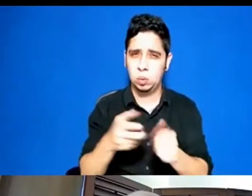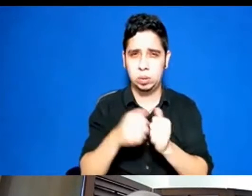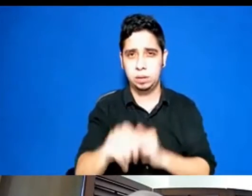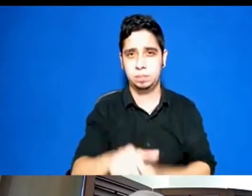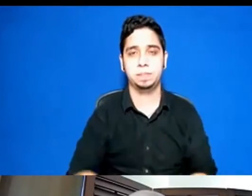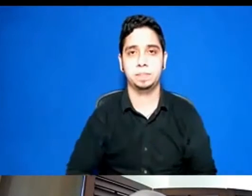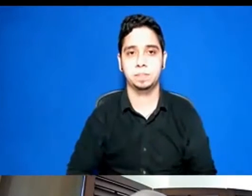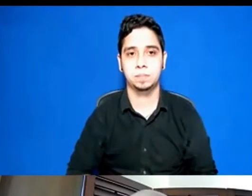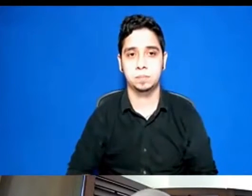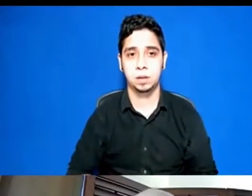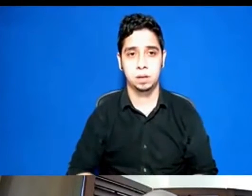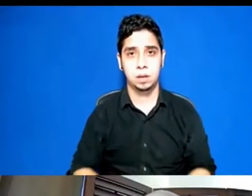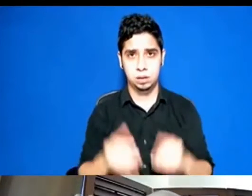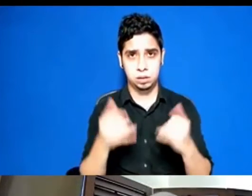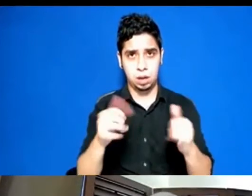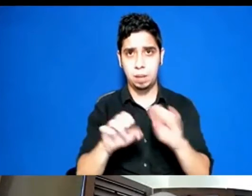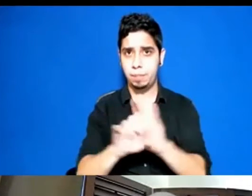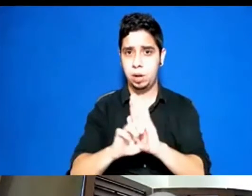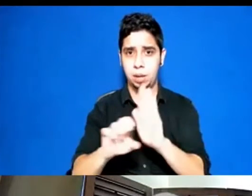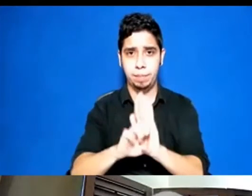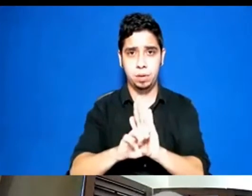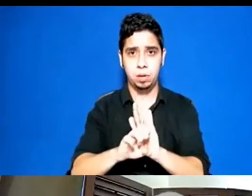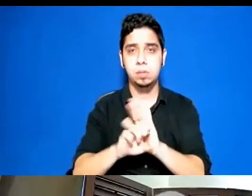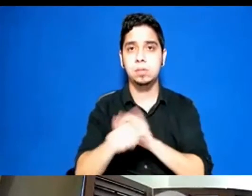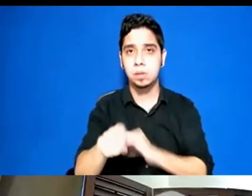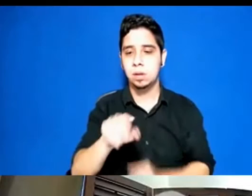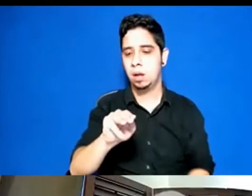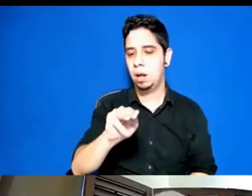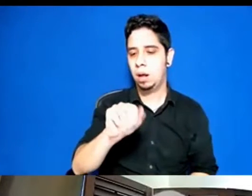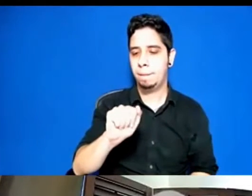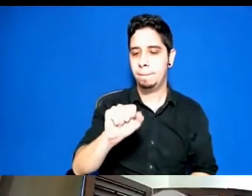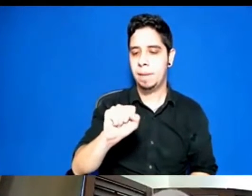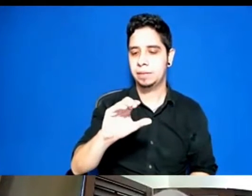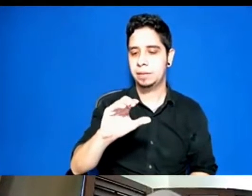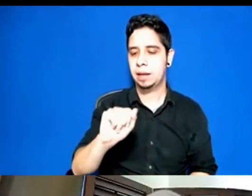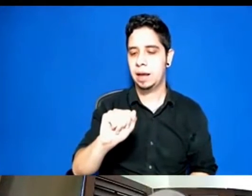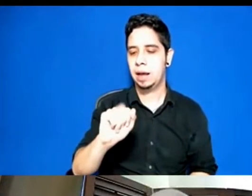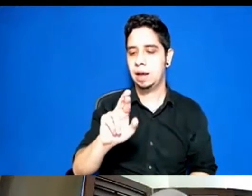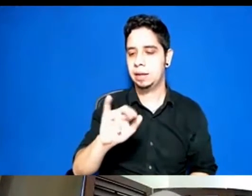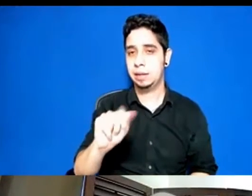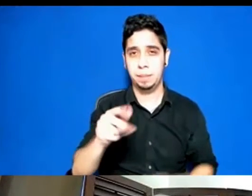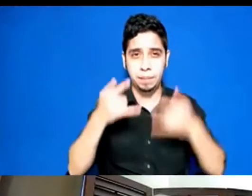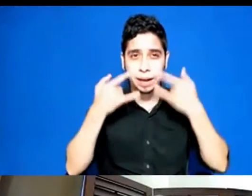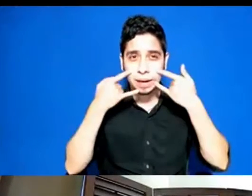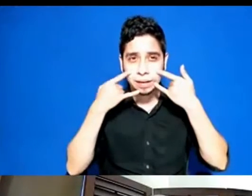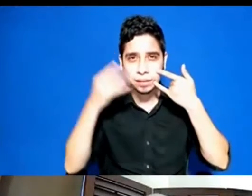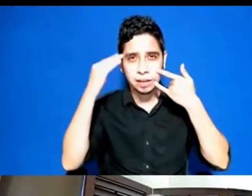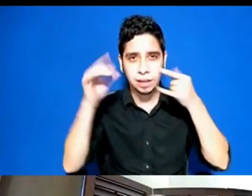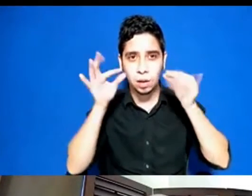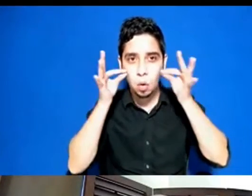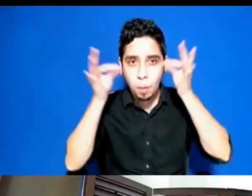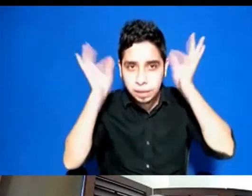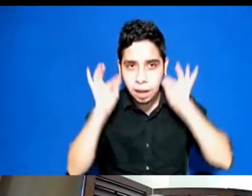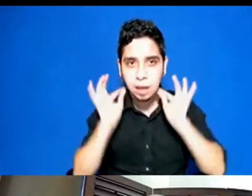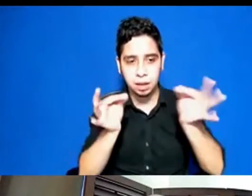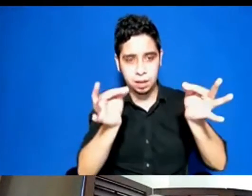y ahora las mascarillas que tienen estas gomitas que la gente está tirando y tirando y tirando. Mira, una de las cosas que primero nos dimos cuenta cuando